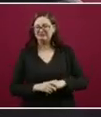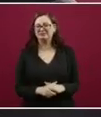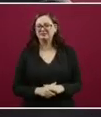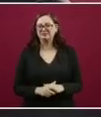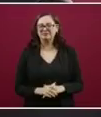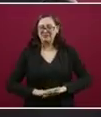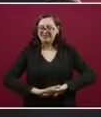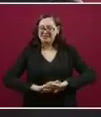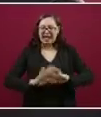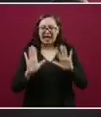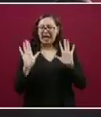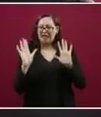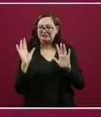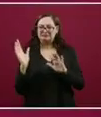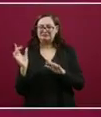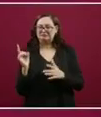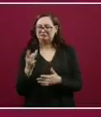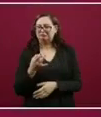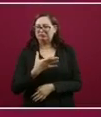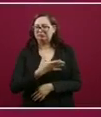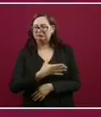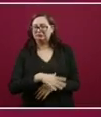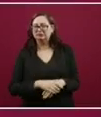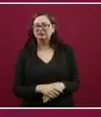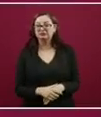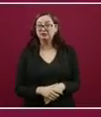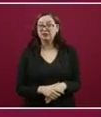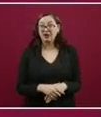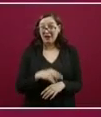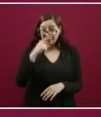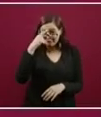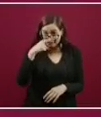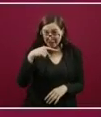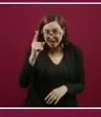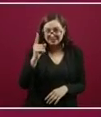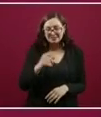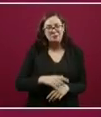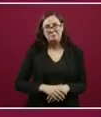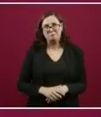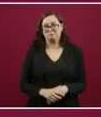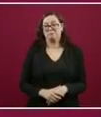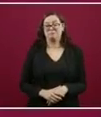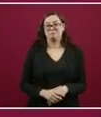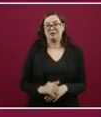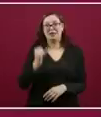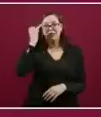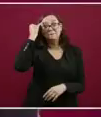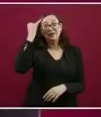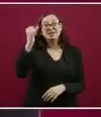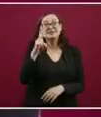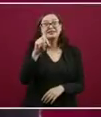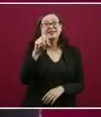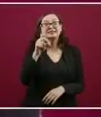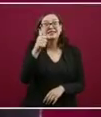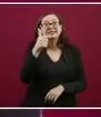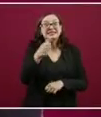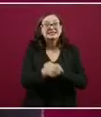terminar con eso. Y no es fácil, porque imagínense 36 años de